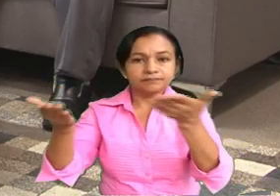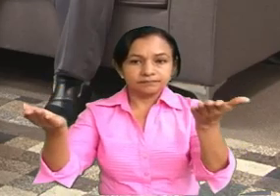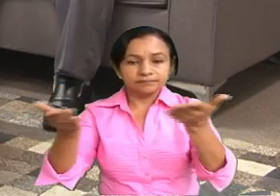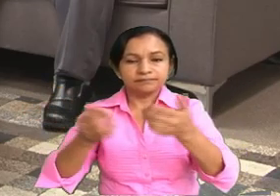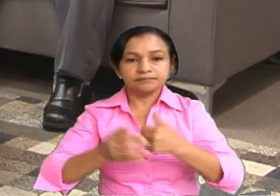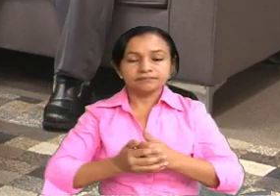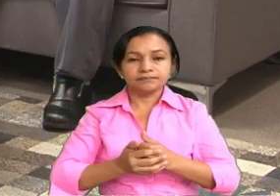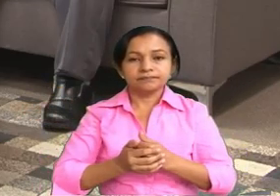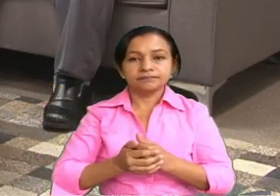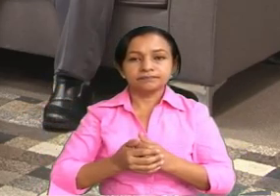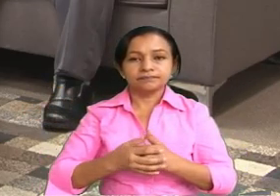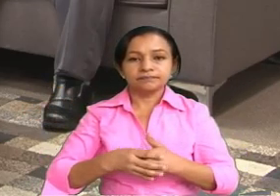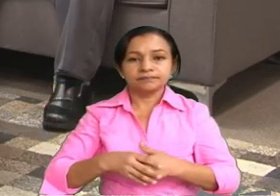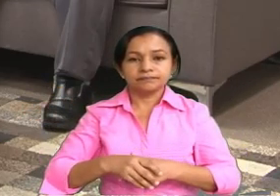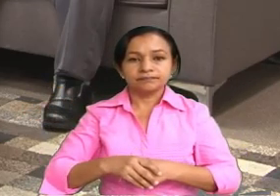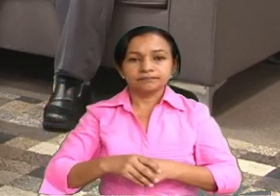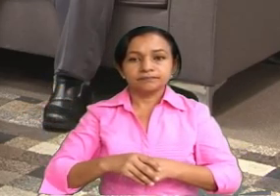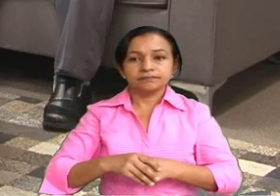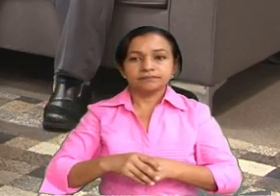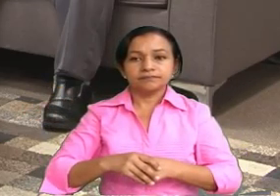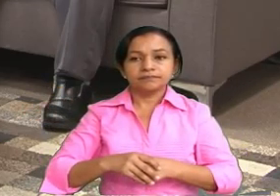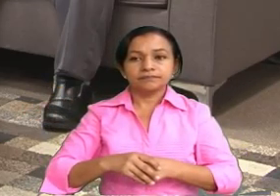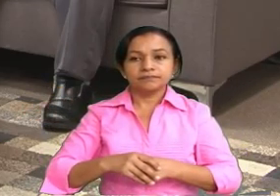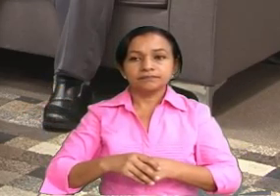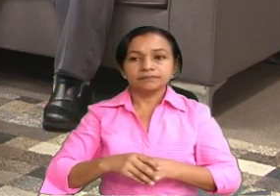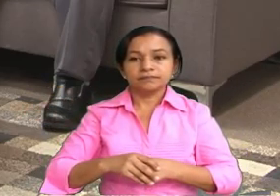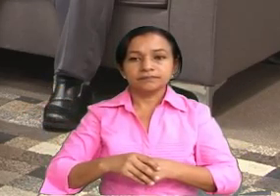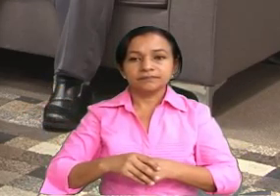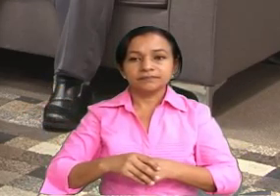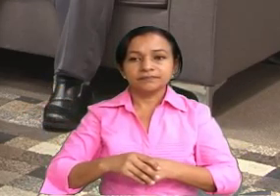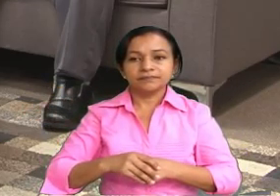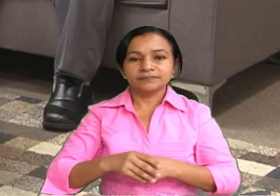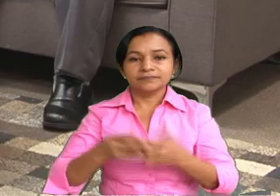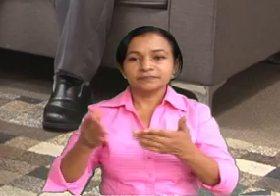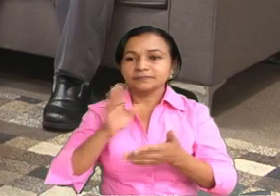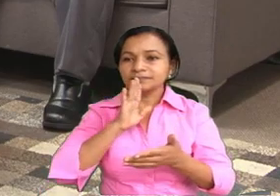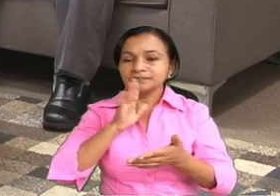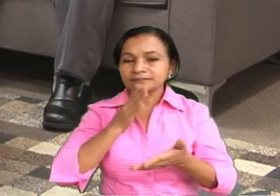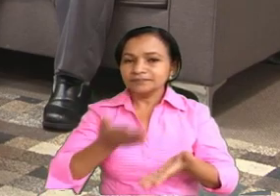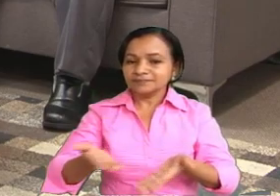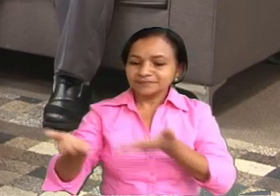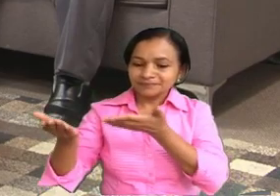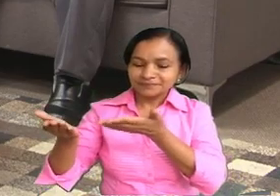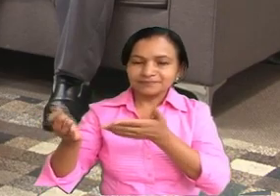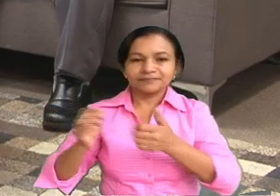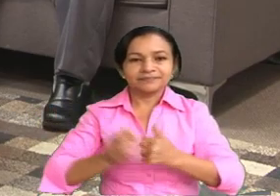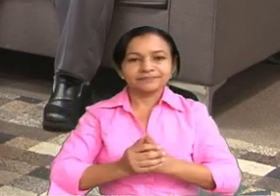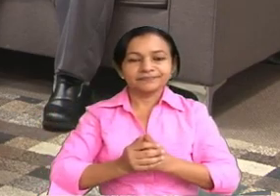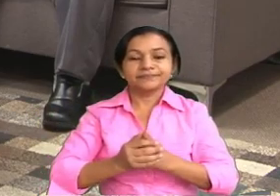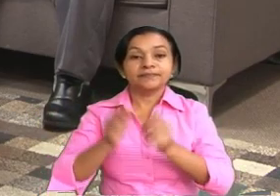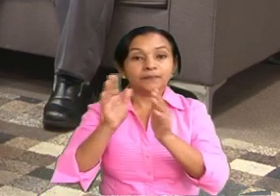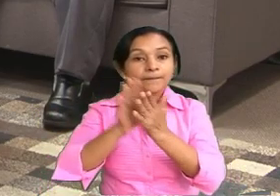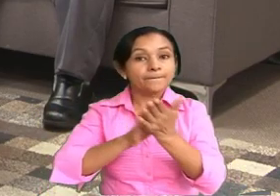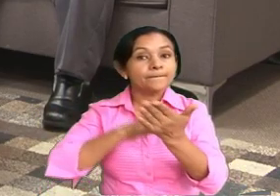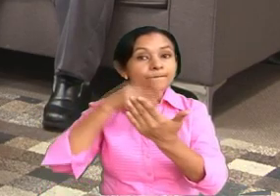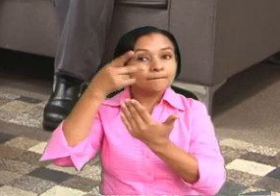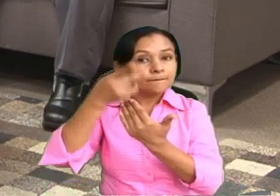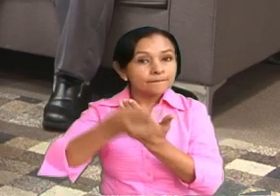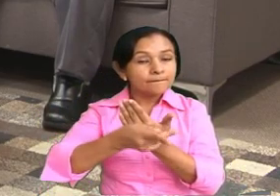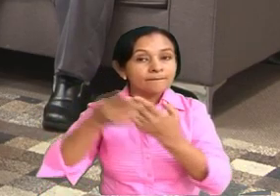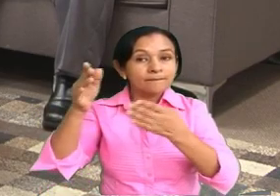su respuesta. Gracias, profesora. Mire, estos programas,